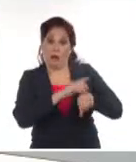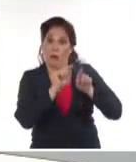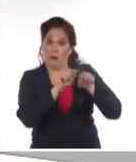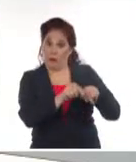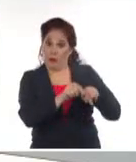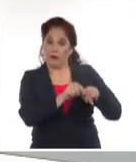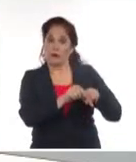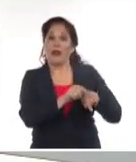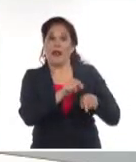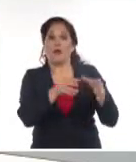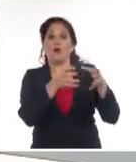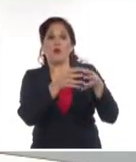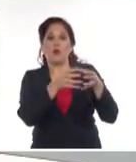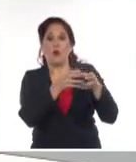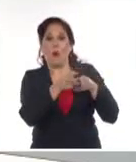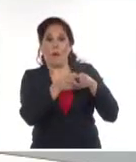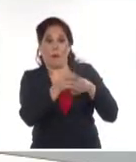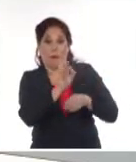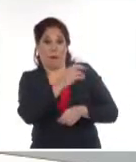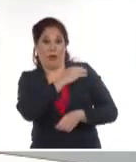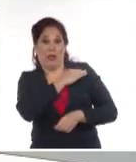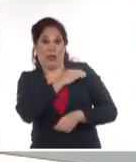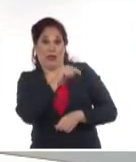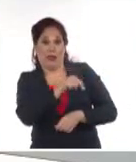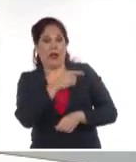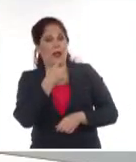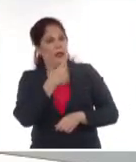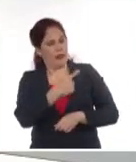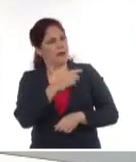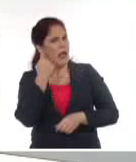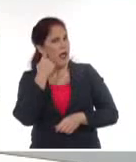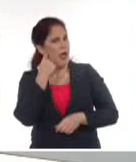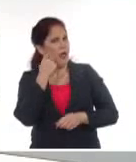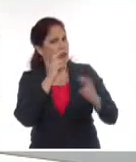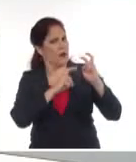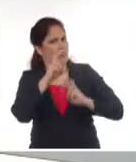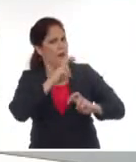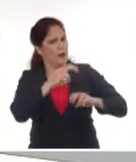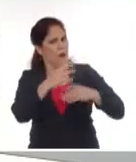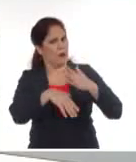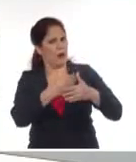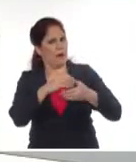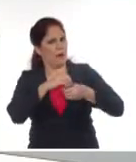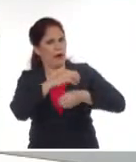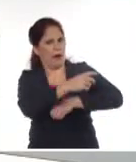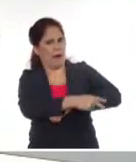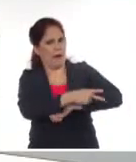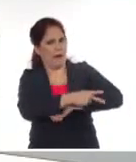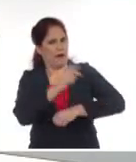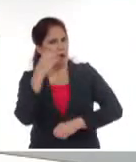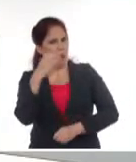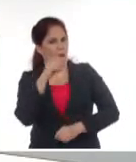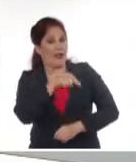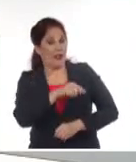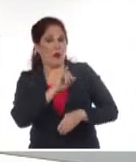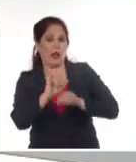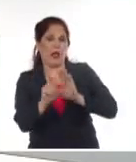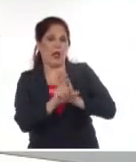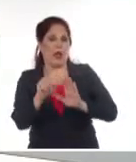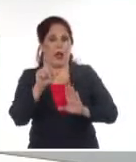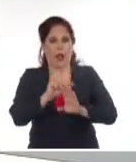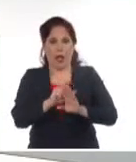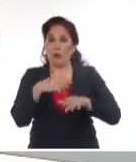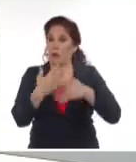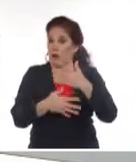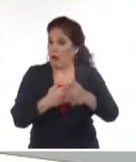un grupo paramilitar que, de acuerdo con los que han dedicado años a estudiar el conflicto armado, es la estructura ilegal que más violencia